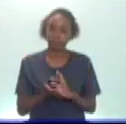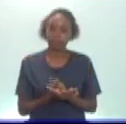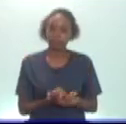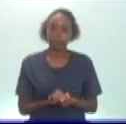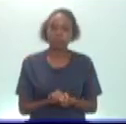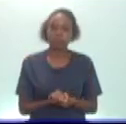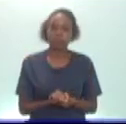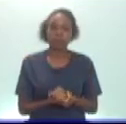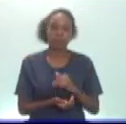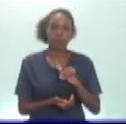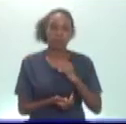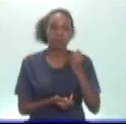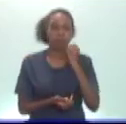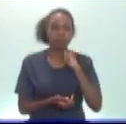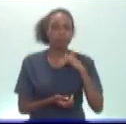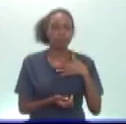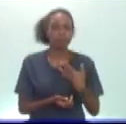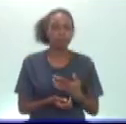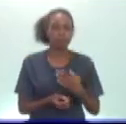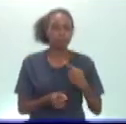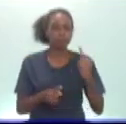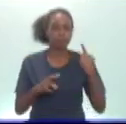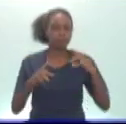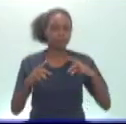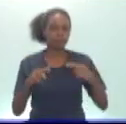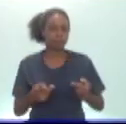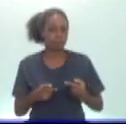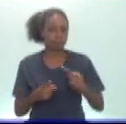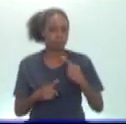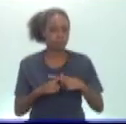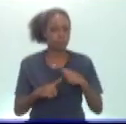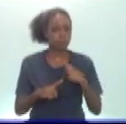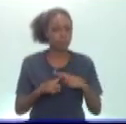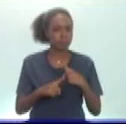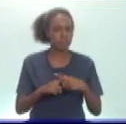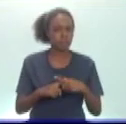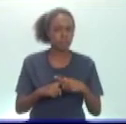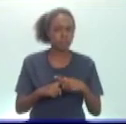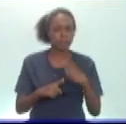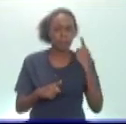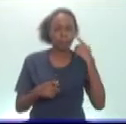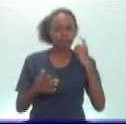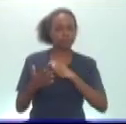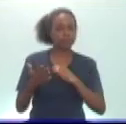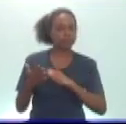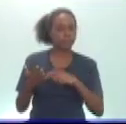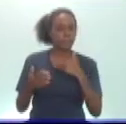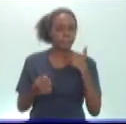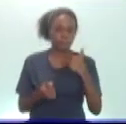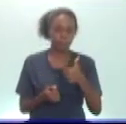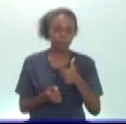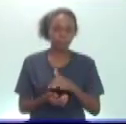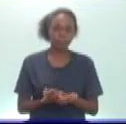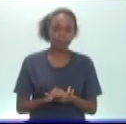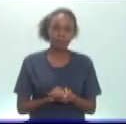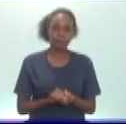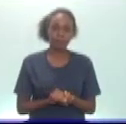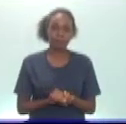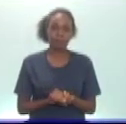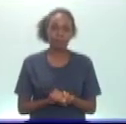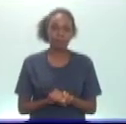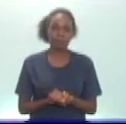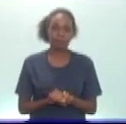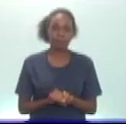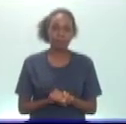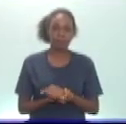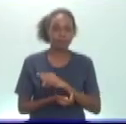O también pueden volver a multiplicar para controlar este ejercicio. Yo quiero que ustedes siempre